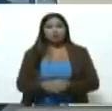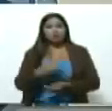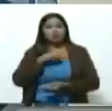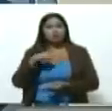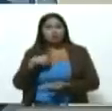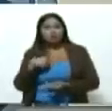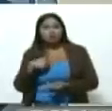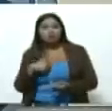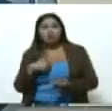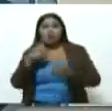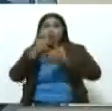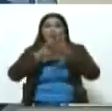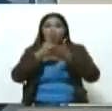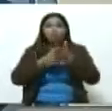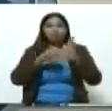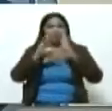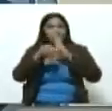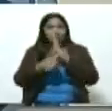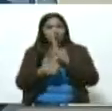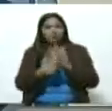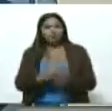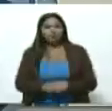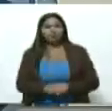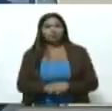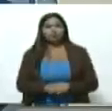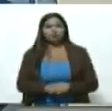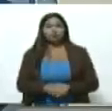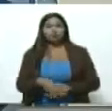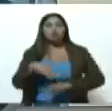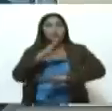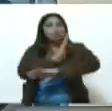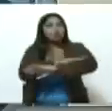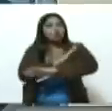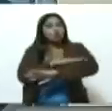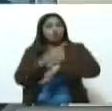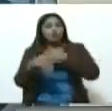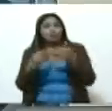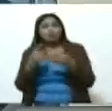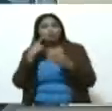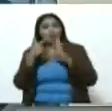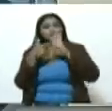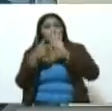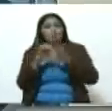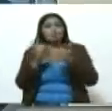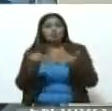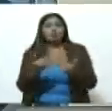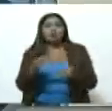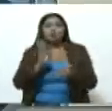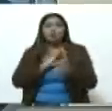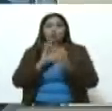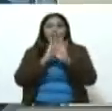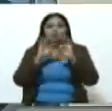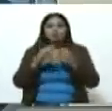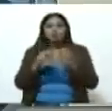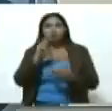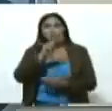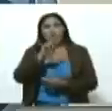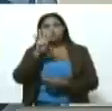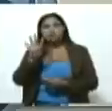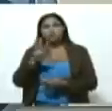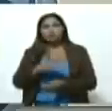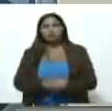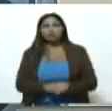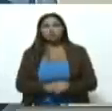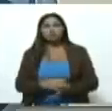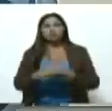corrupción. Una actuación sin precedentes. Se develaron, por ejemplo, 24 tramas